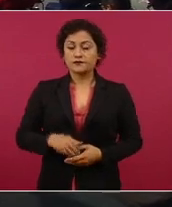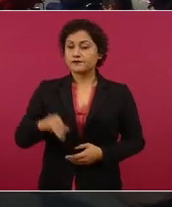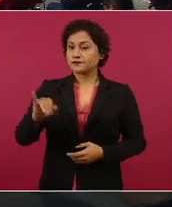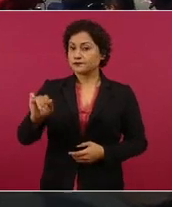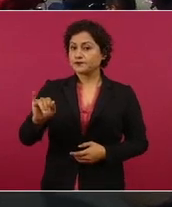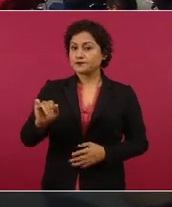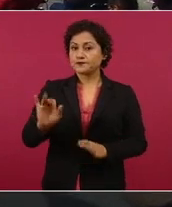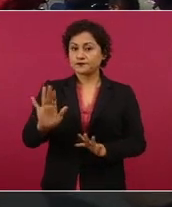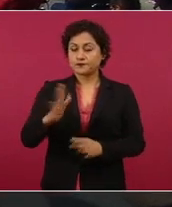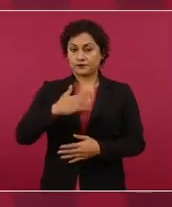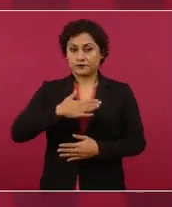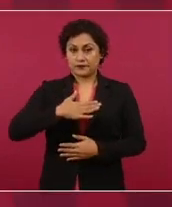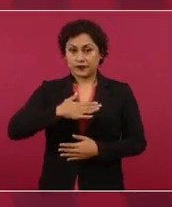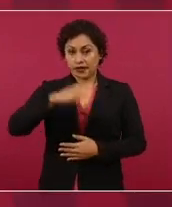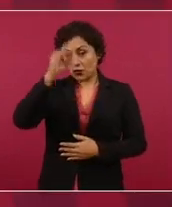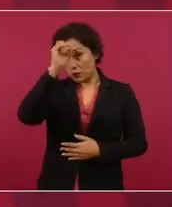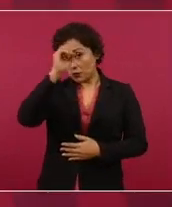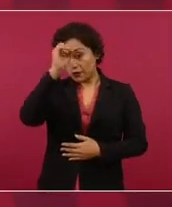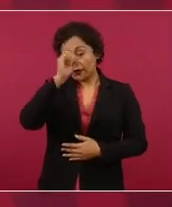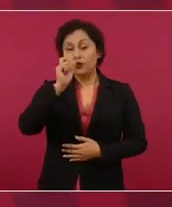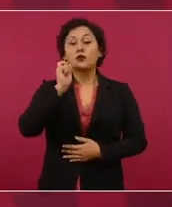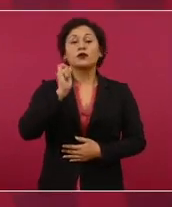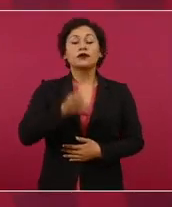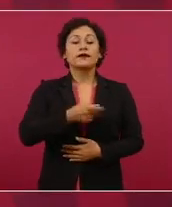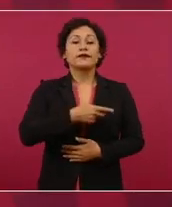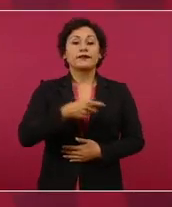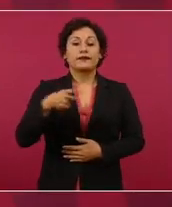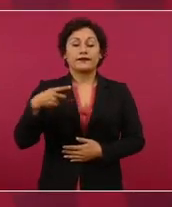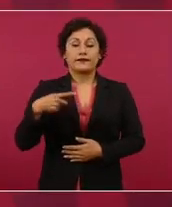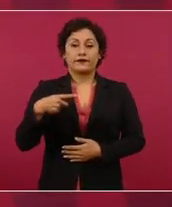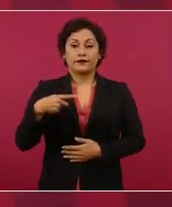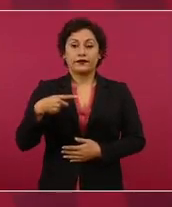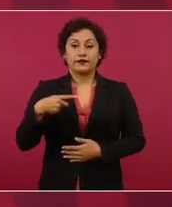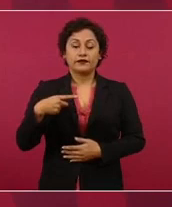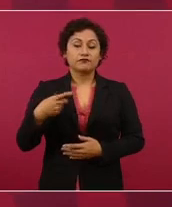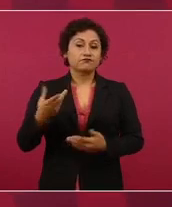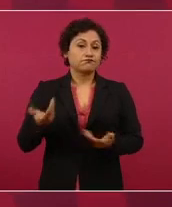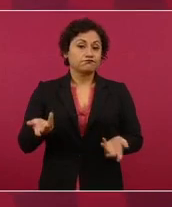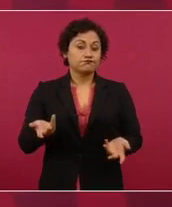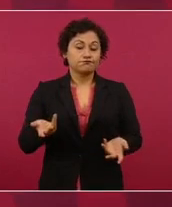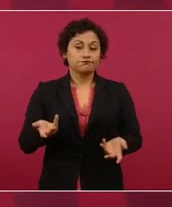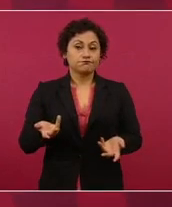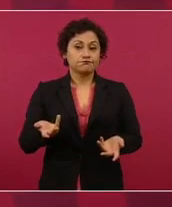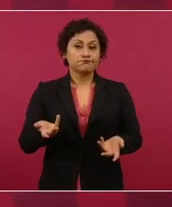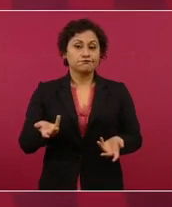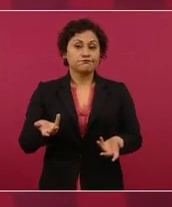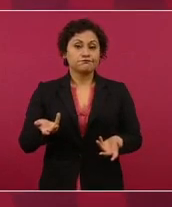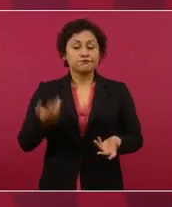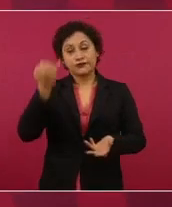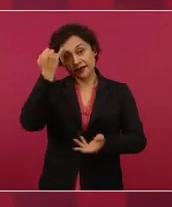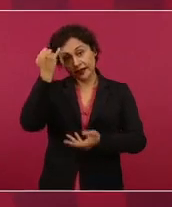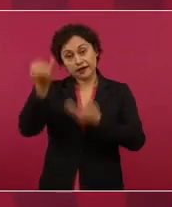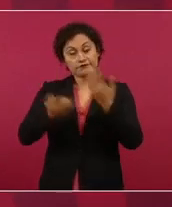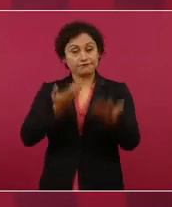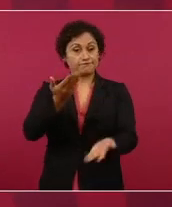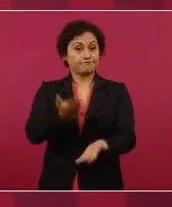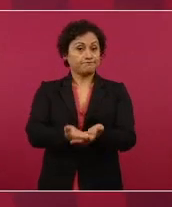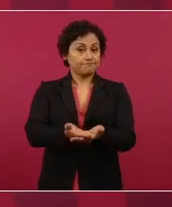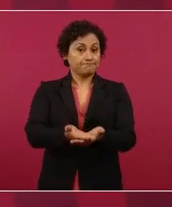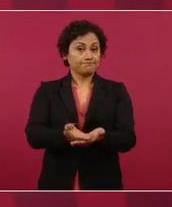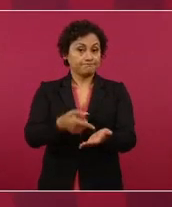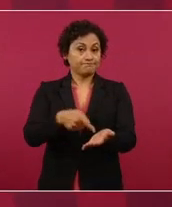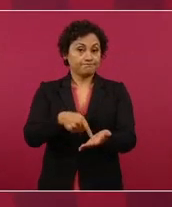yo pienso que tiene que ser una iniciativa